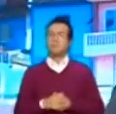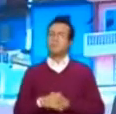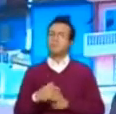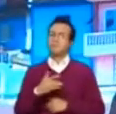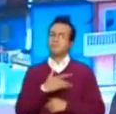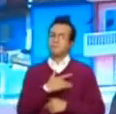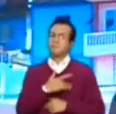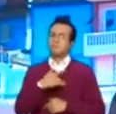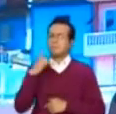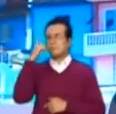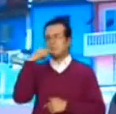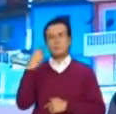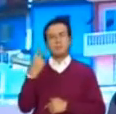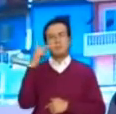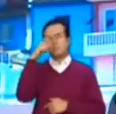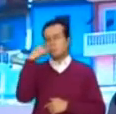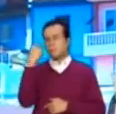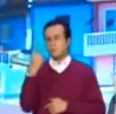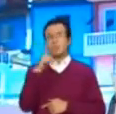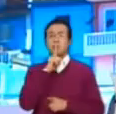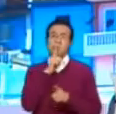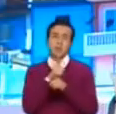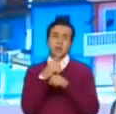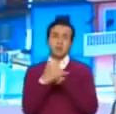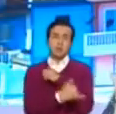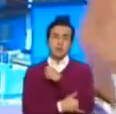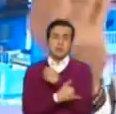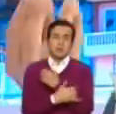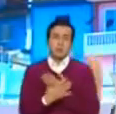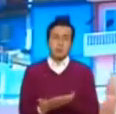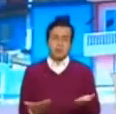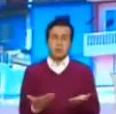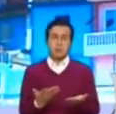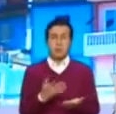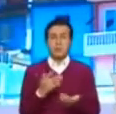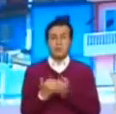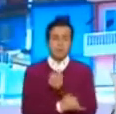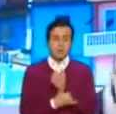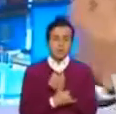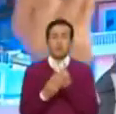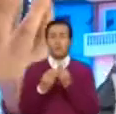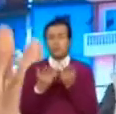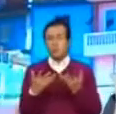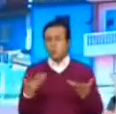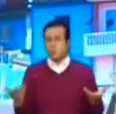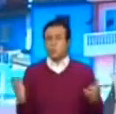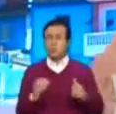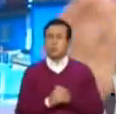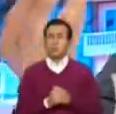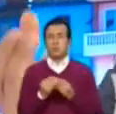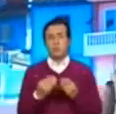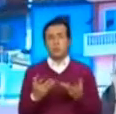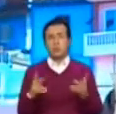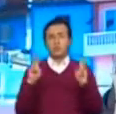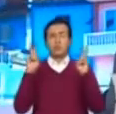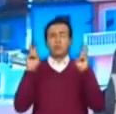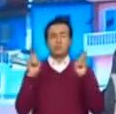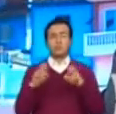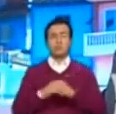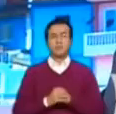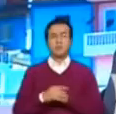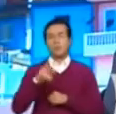molesta bastante la doble moral. Es cierto que nuestros países se caracterizan por muchos mecanismos relacionados